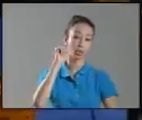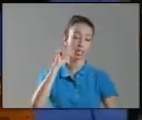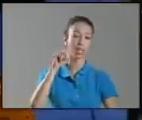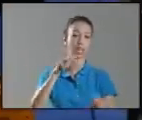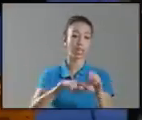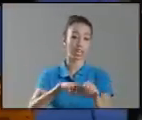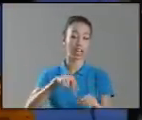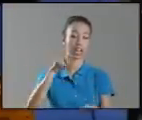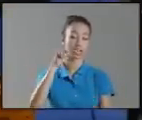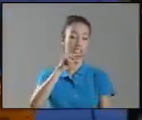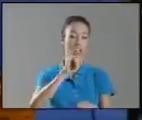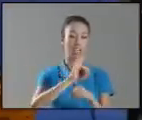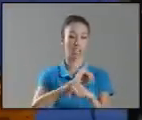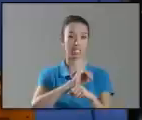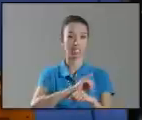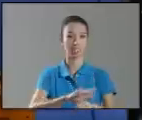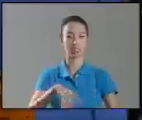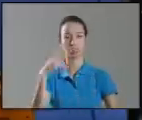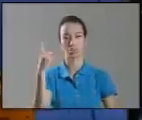le dimos